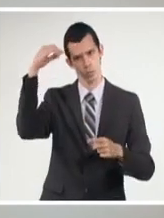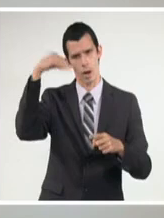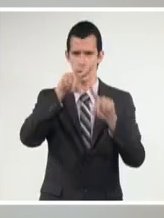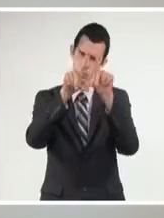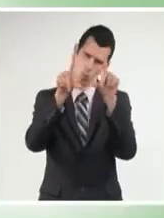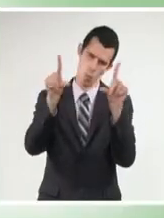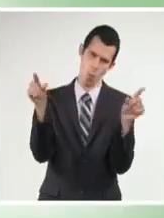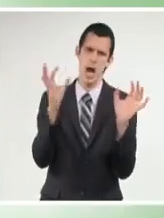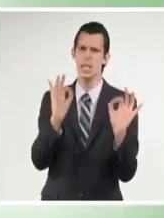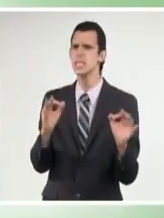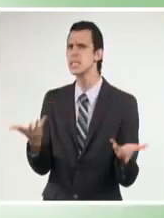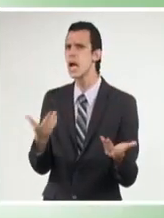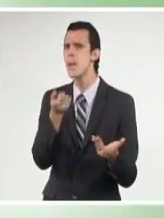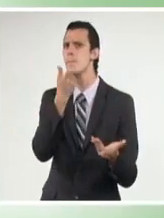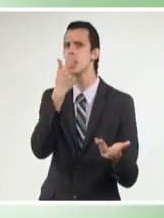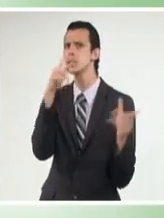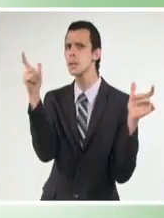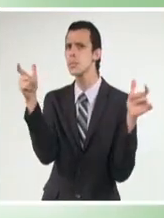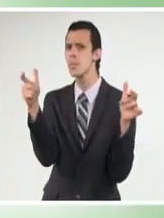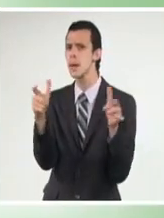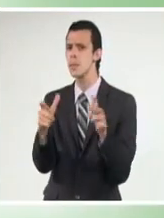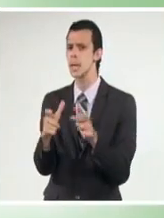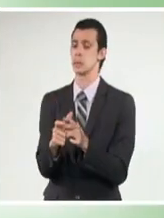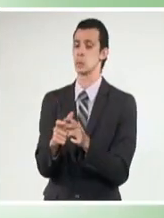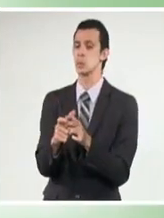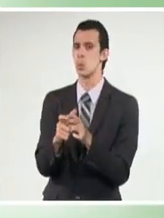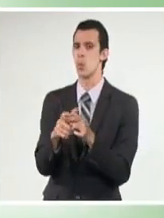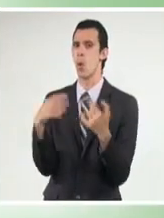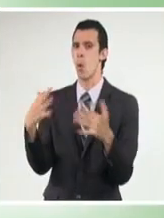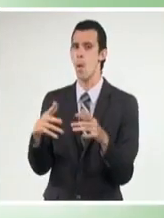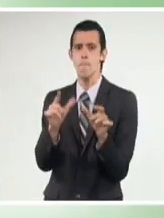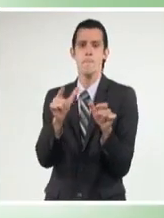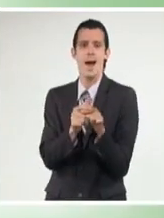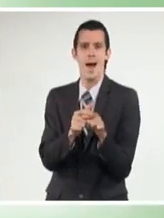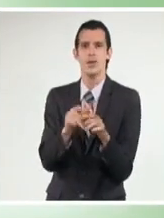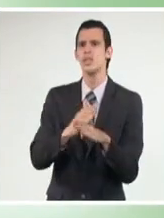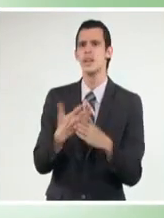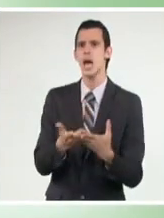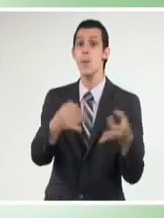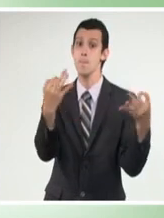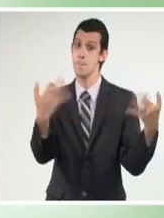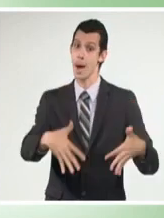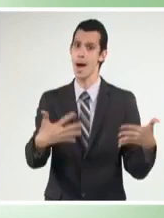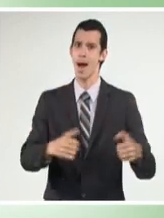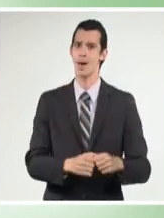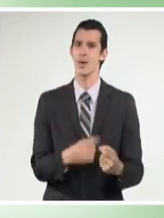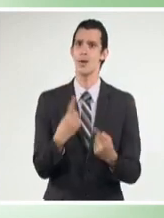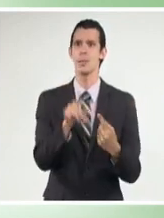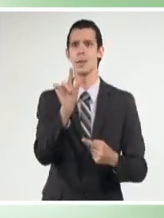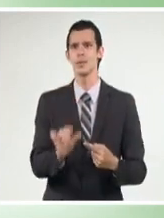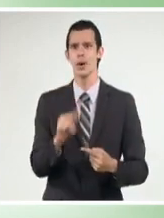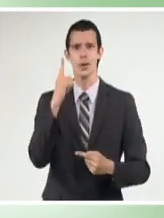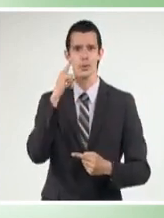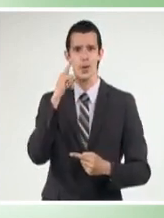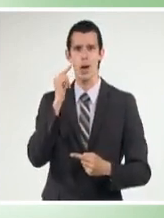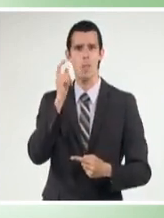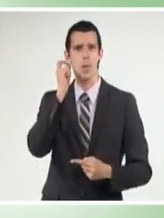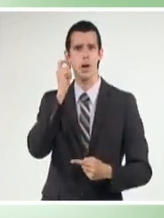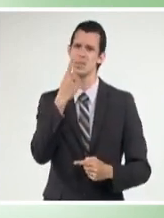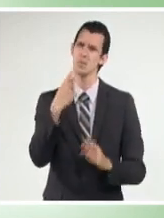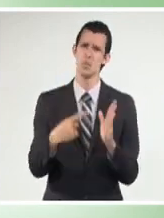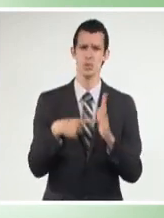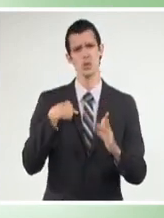vida ajena. Con la demanda deciden vender el alma por las redes sociales. Caballero, necesito Rosefin, cualquiera